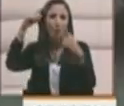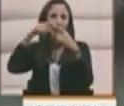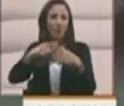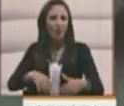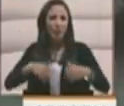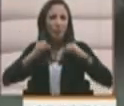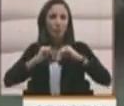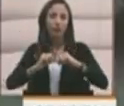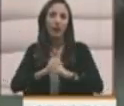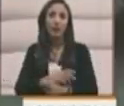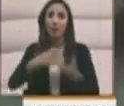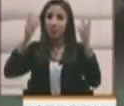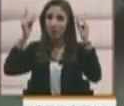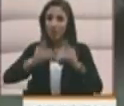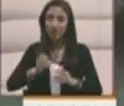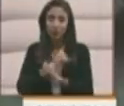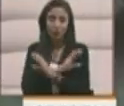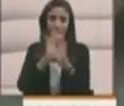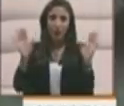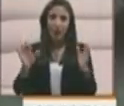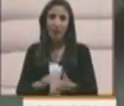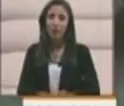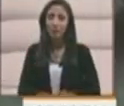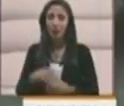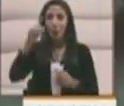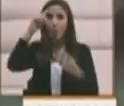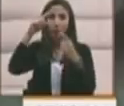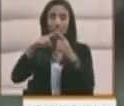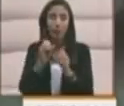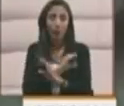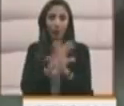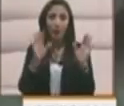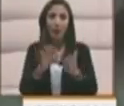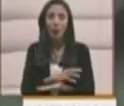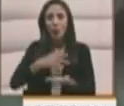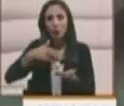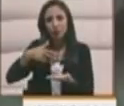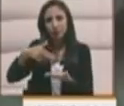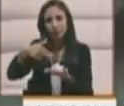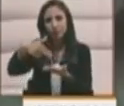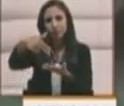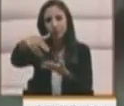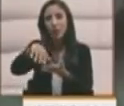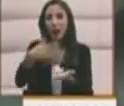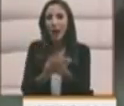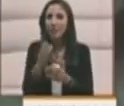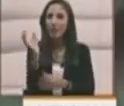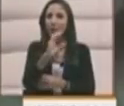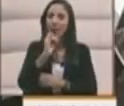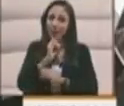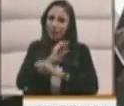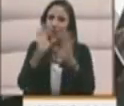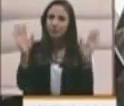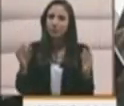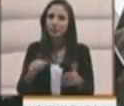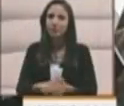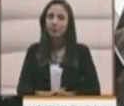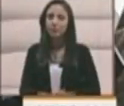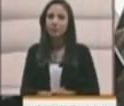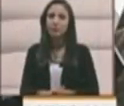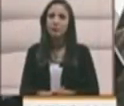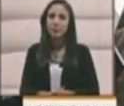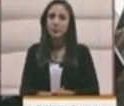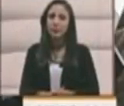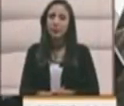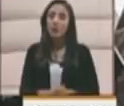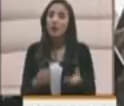y bien decidido a nuestro objetivo, que era arribar a la ciudad de Caracas y decir lo que teníamos que decir. Okay. Y